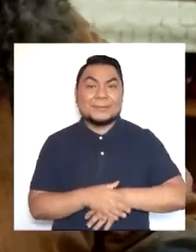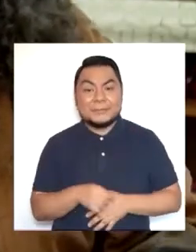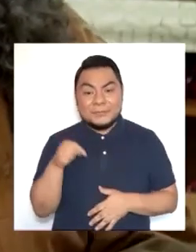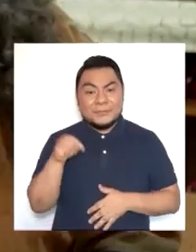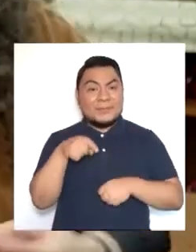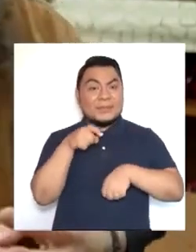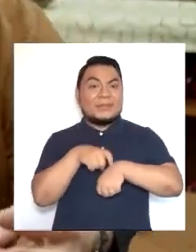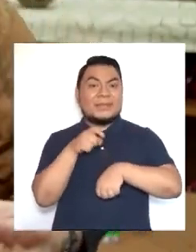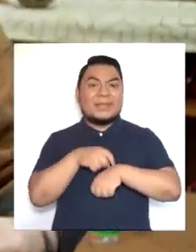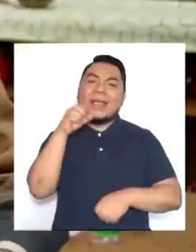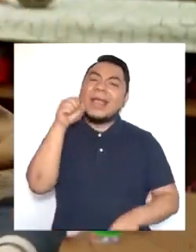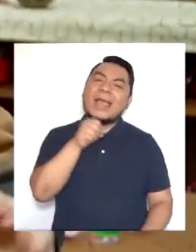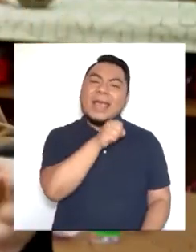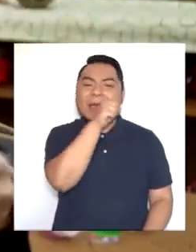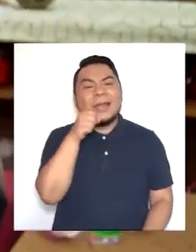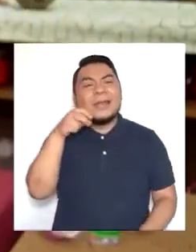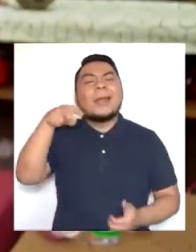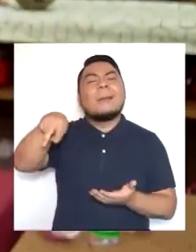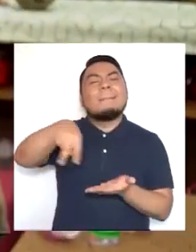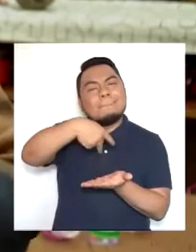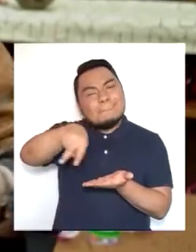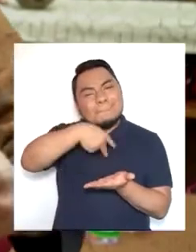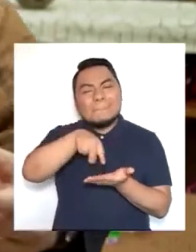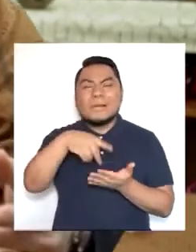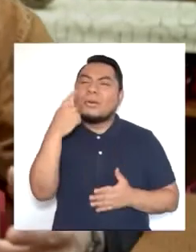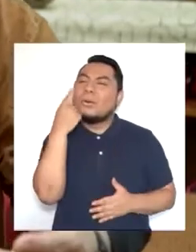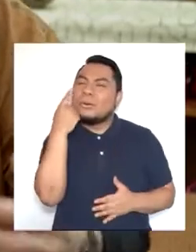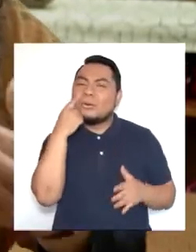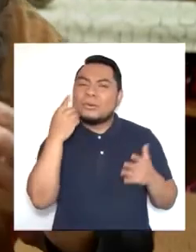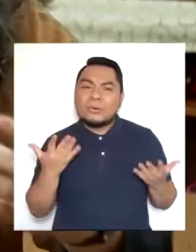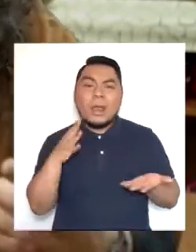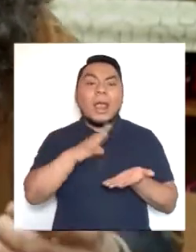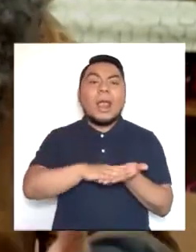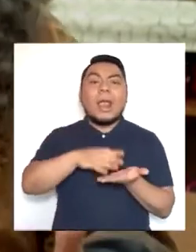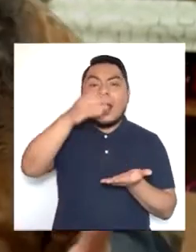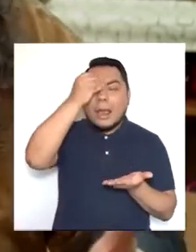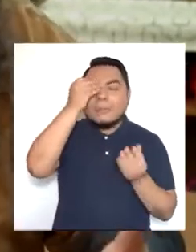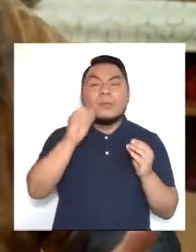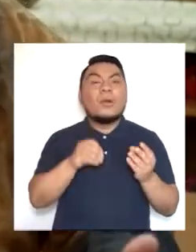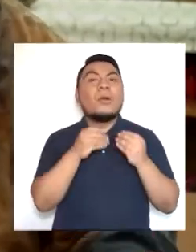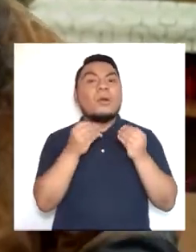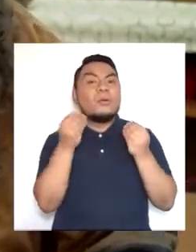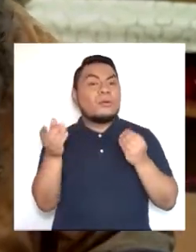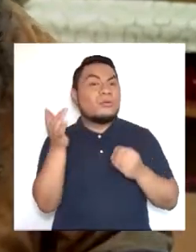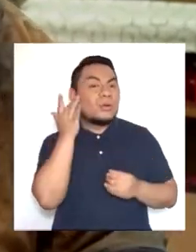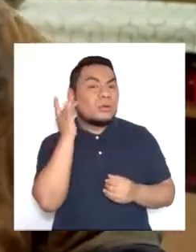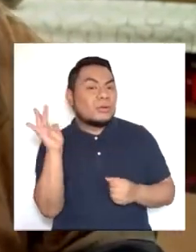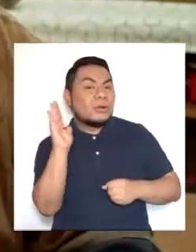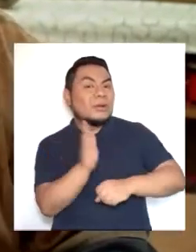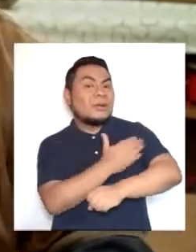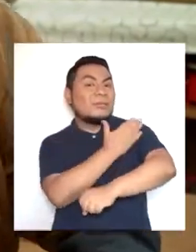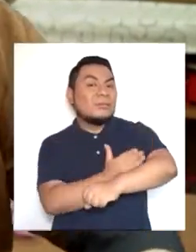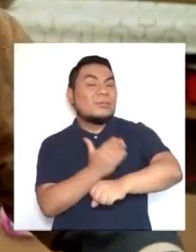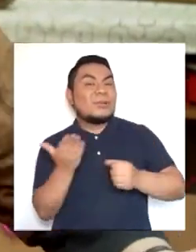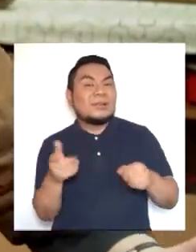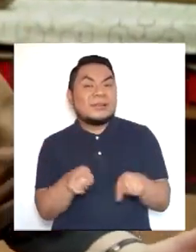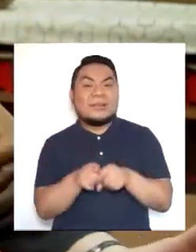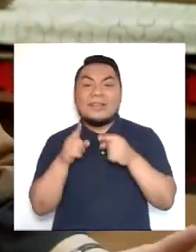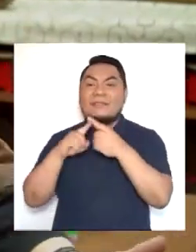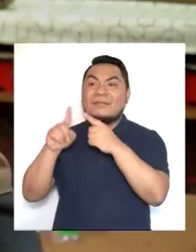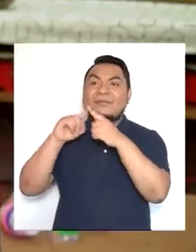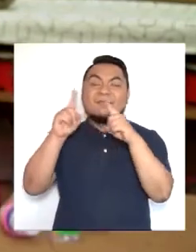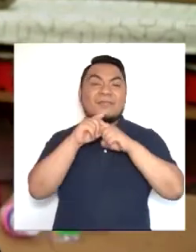En este espacio cantaremos, bailaremos, conoceremos y aprenderemos cómo suenan los instrumentos musicales y